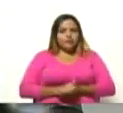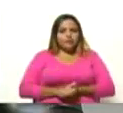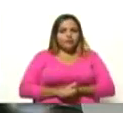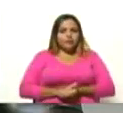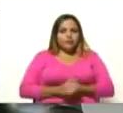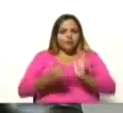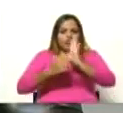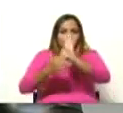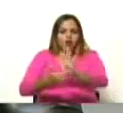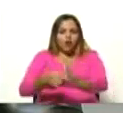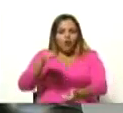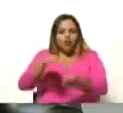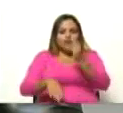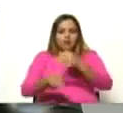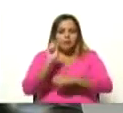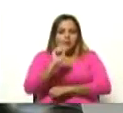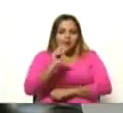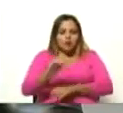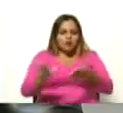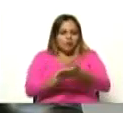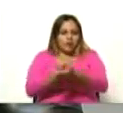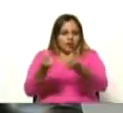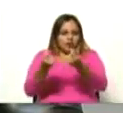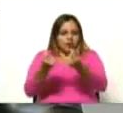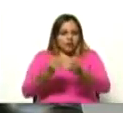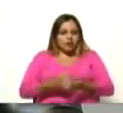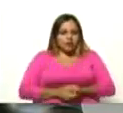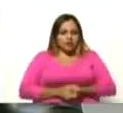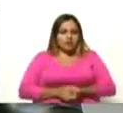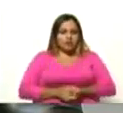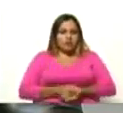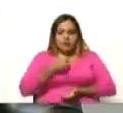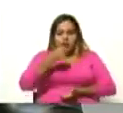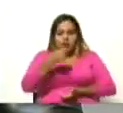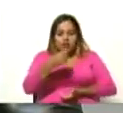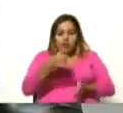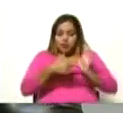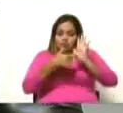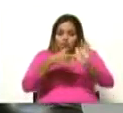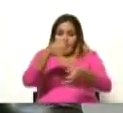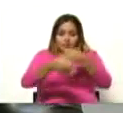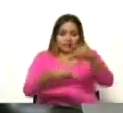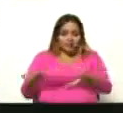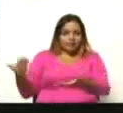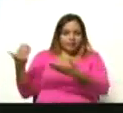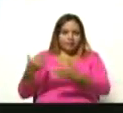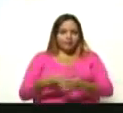Vamos con información de última hora que tiene que ver con esto y María Jiménez nos ofrece el reporte. María.